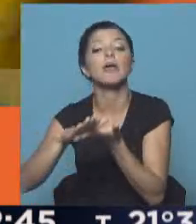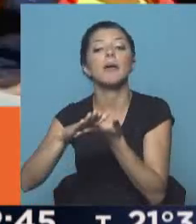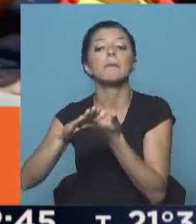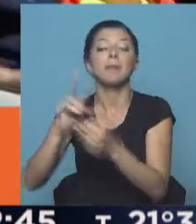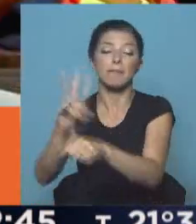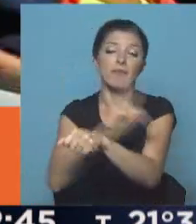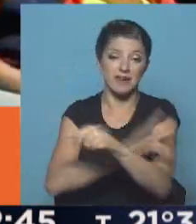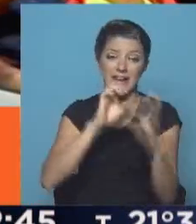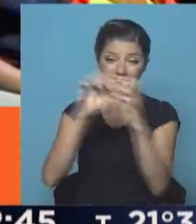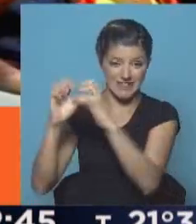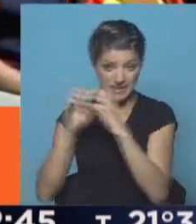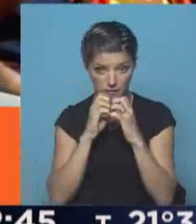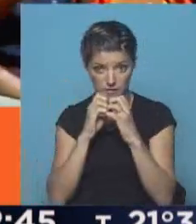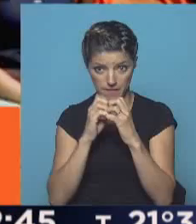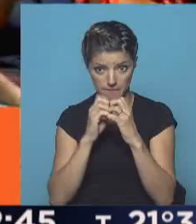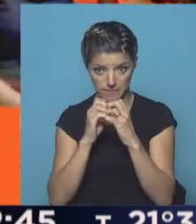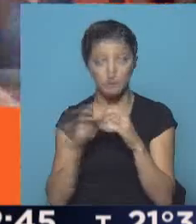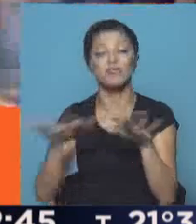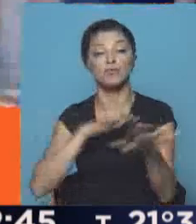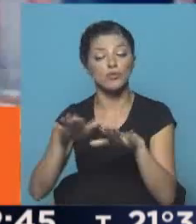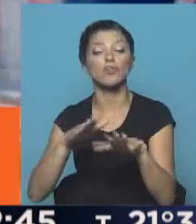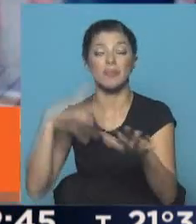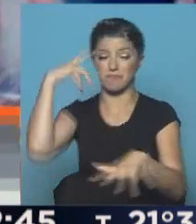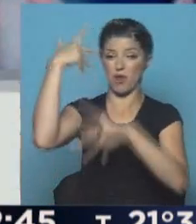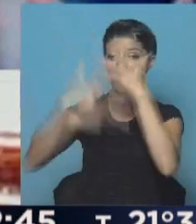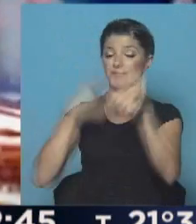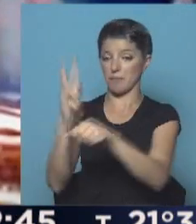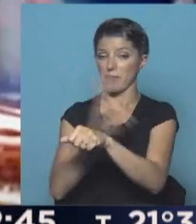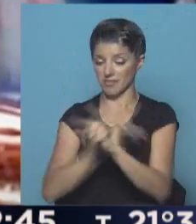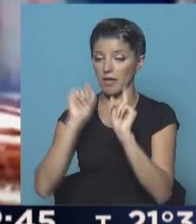orden institucional y peligroso brote de violencia política.